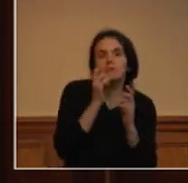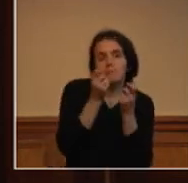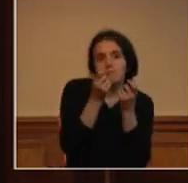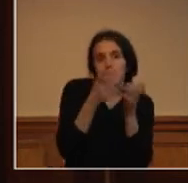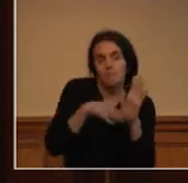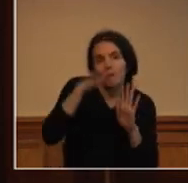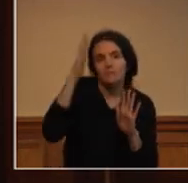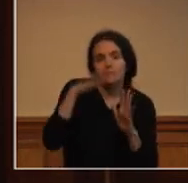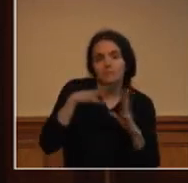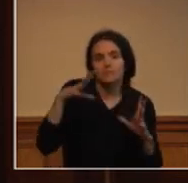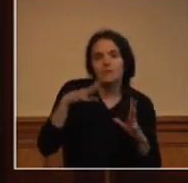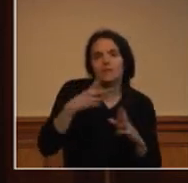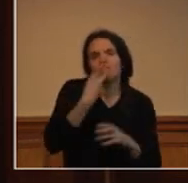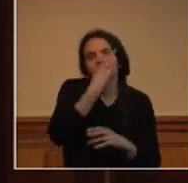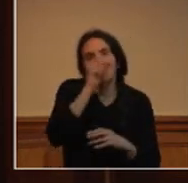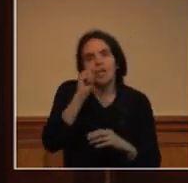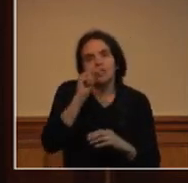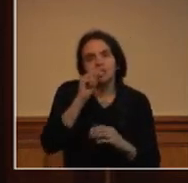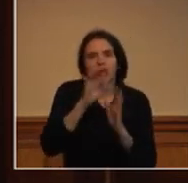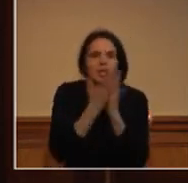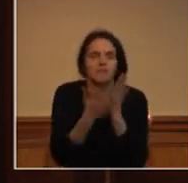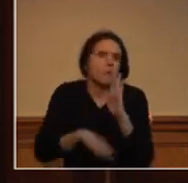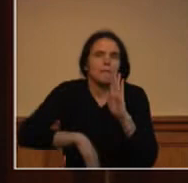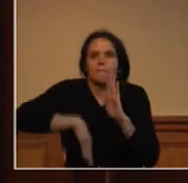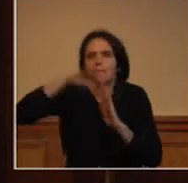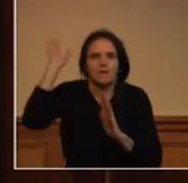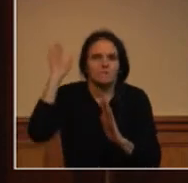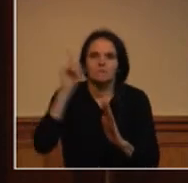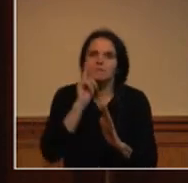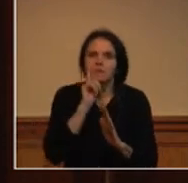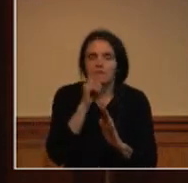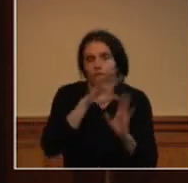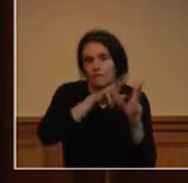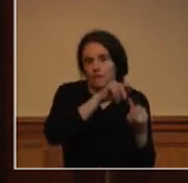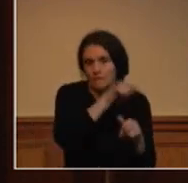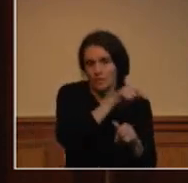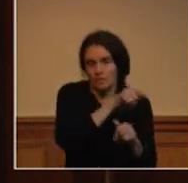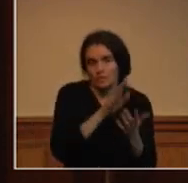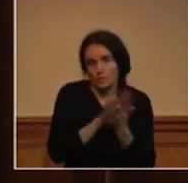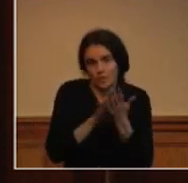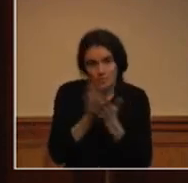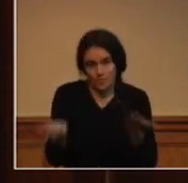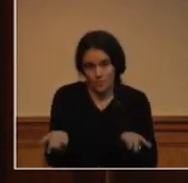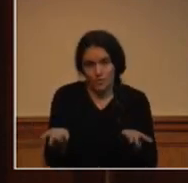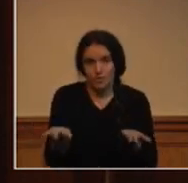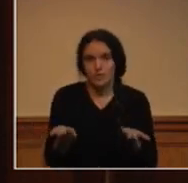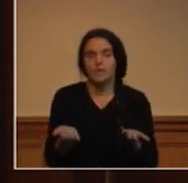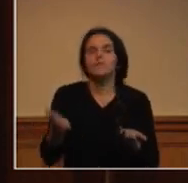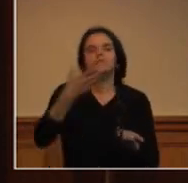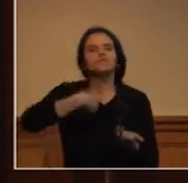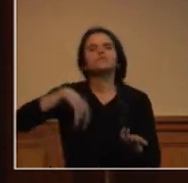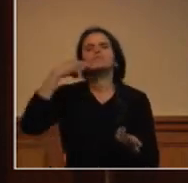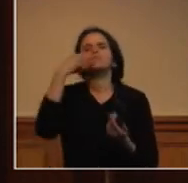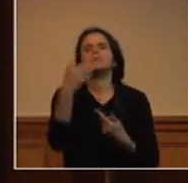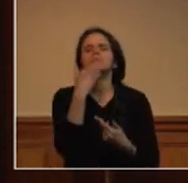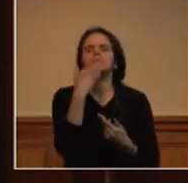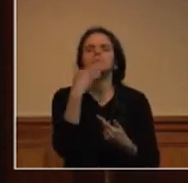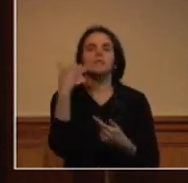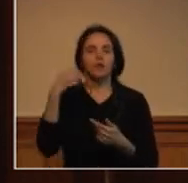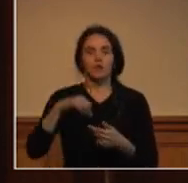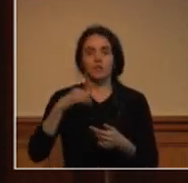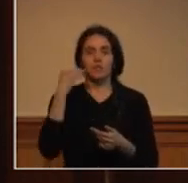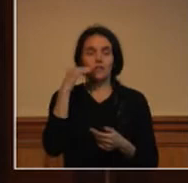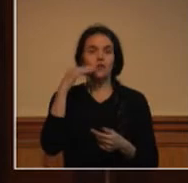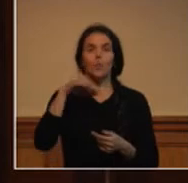más de 20 libros. Y una cosa que en ese momento nos llamó mucho la atención es que nosotros preguntamos si los chicos usaban